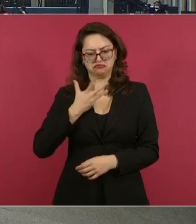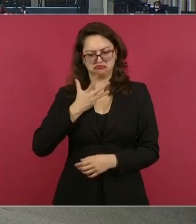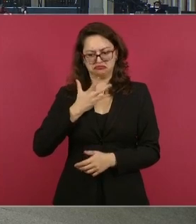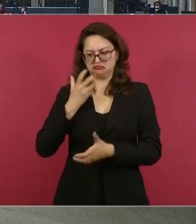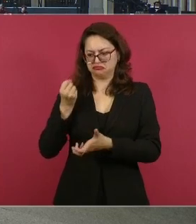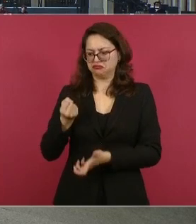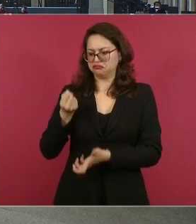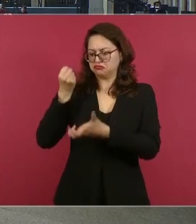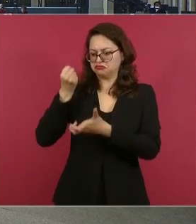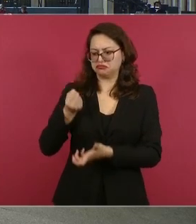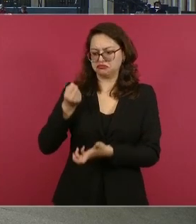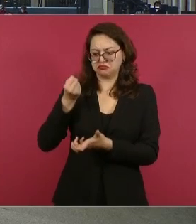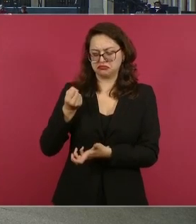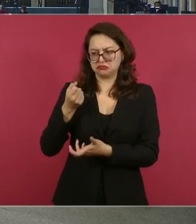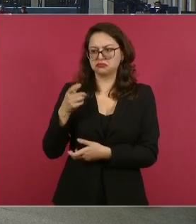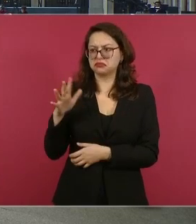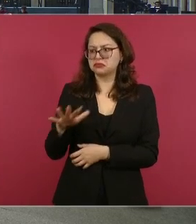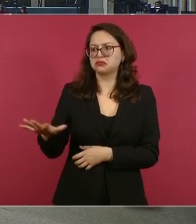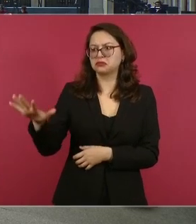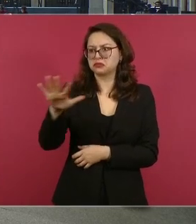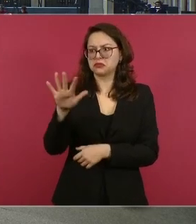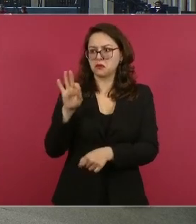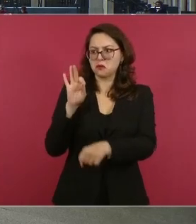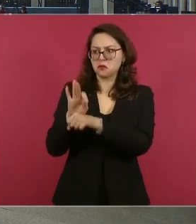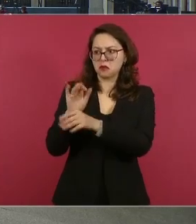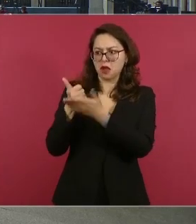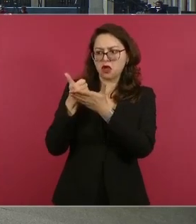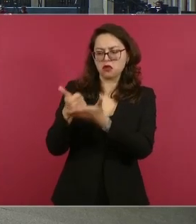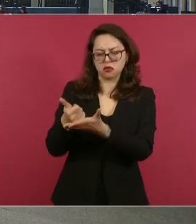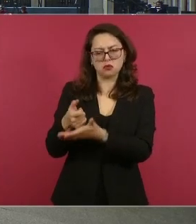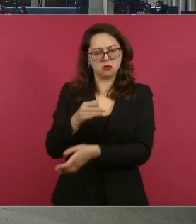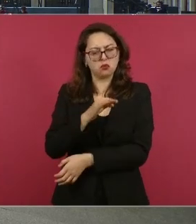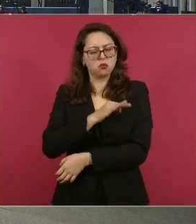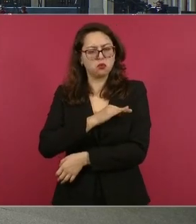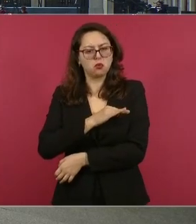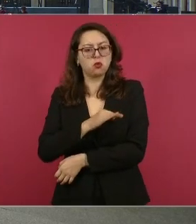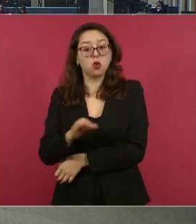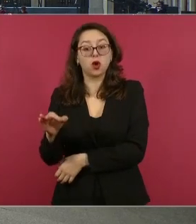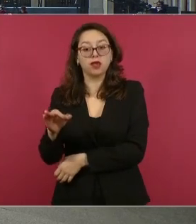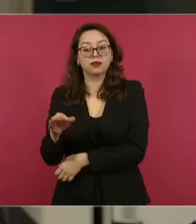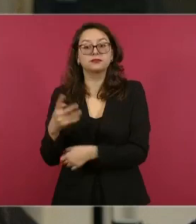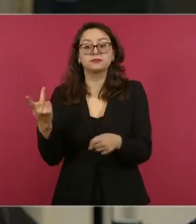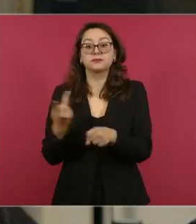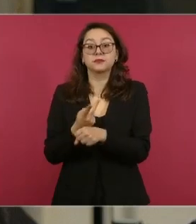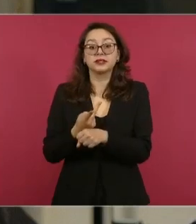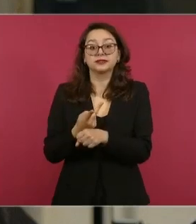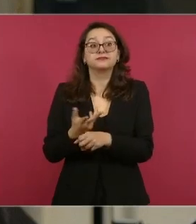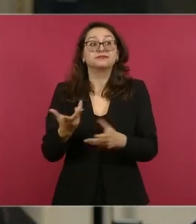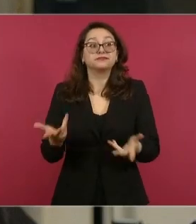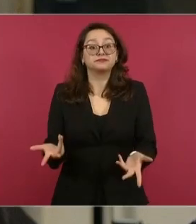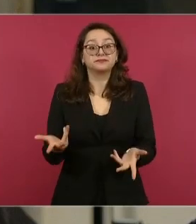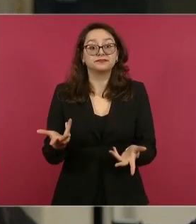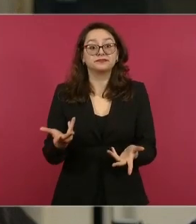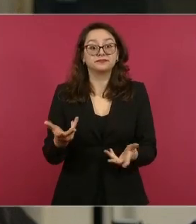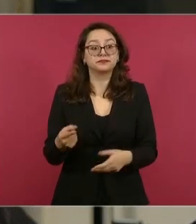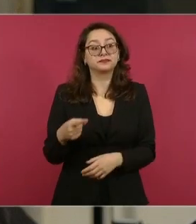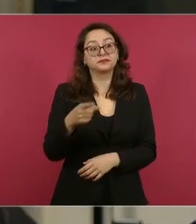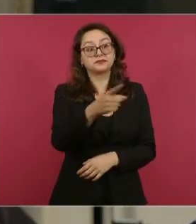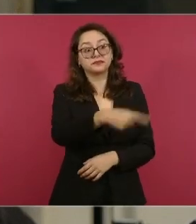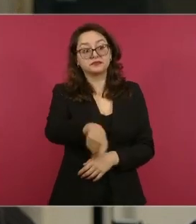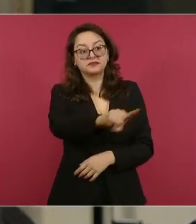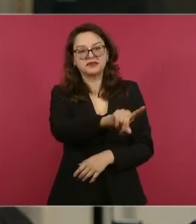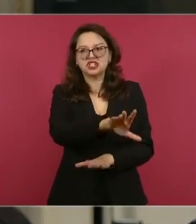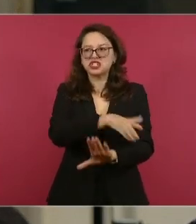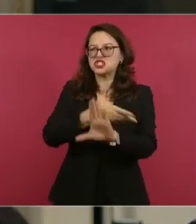fenómenos naturales, que cuenta con seguros. Parte de las señalamientos, críticas sobre la desaparición del Fonden, solo